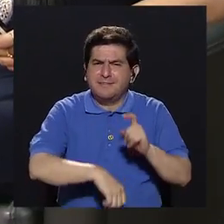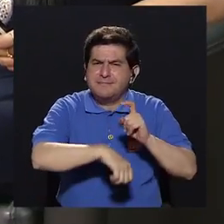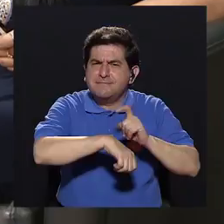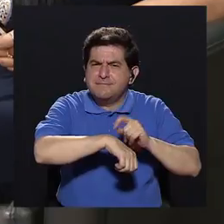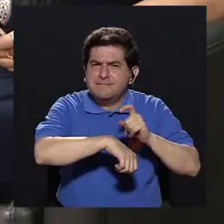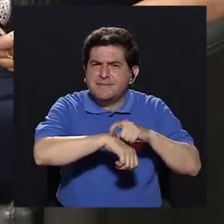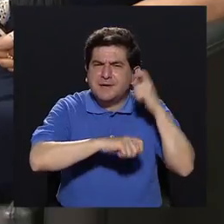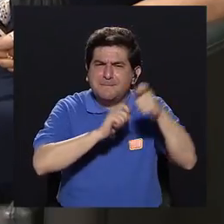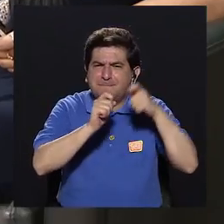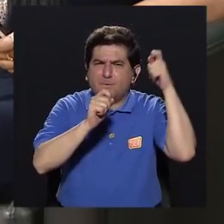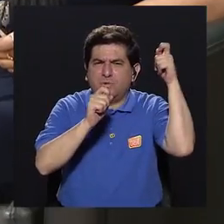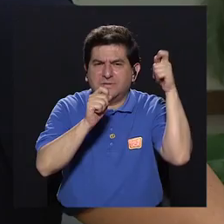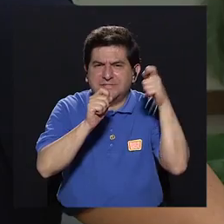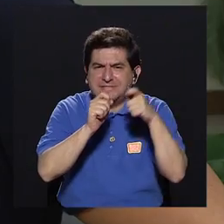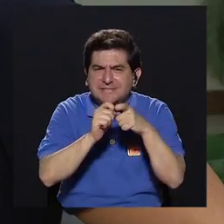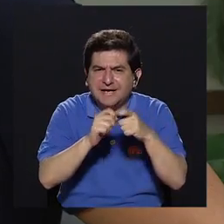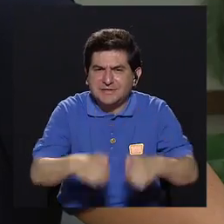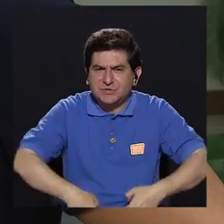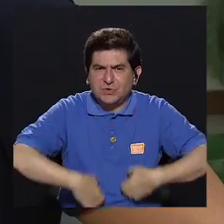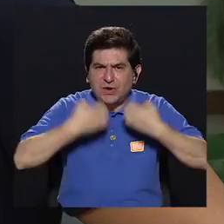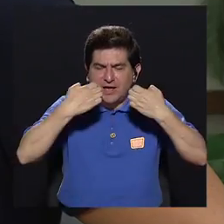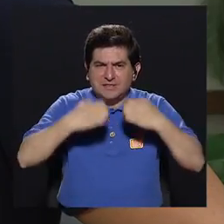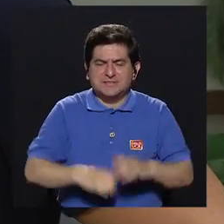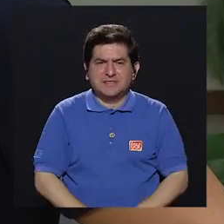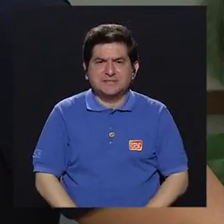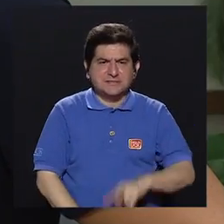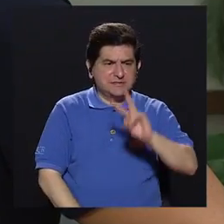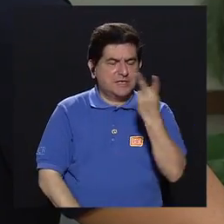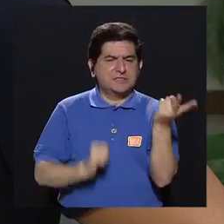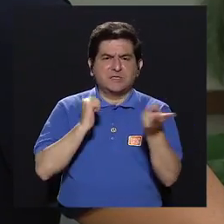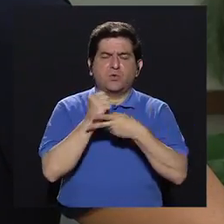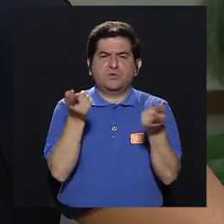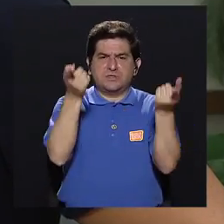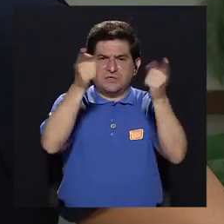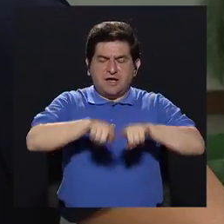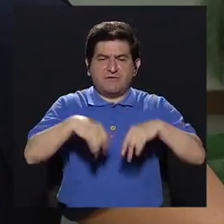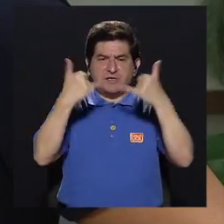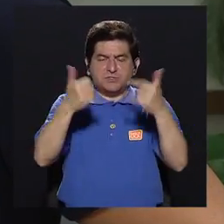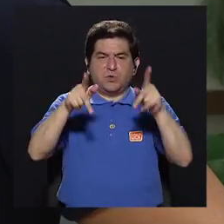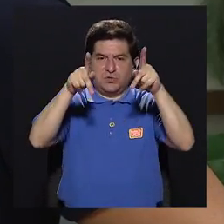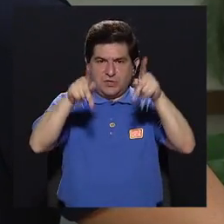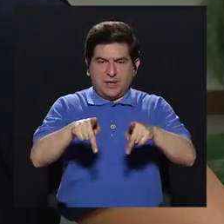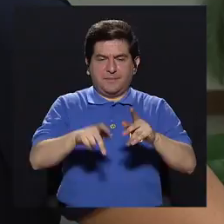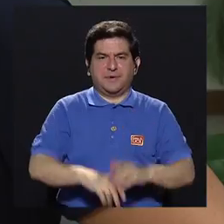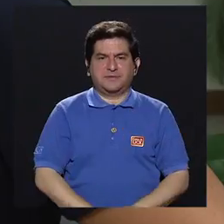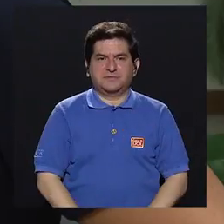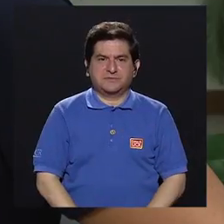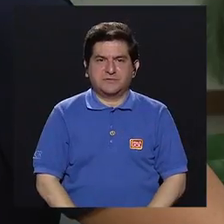tiempo determinado para que suceda una segunda vez o ya la persona?